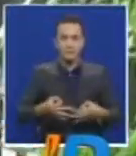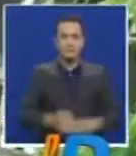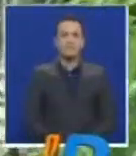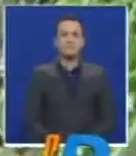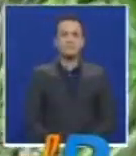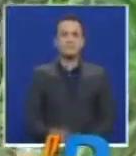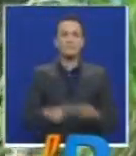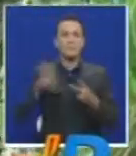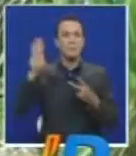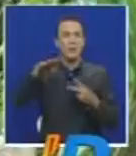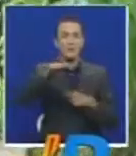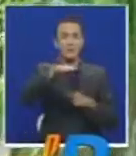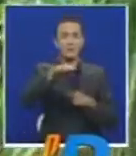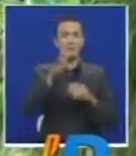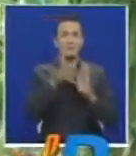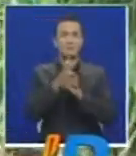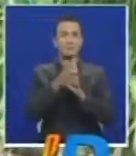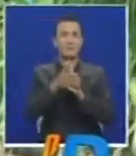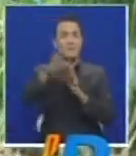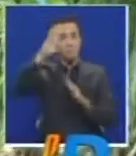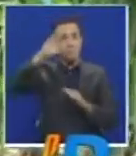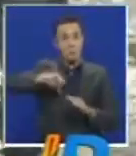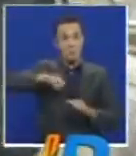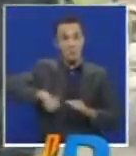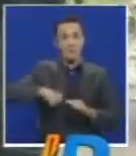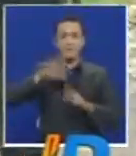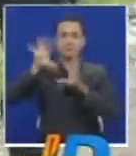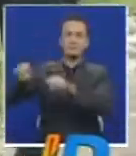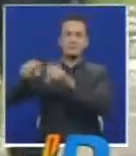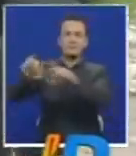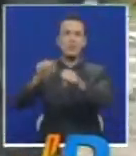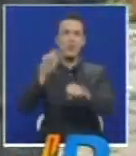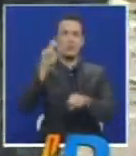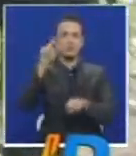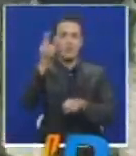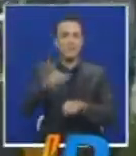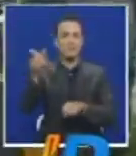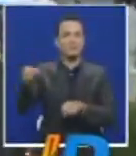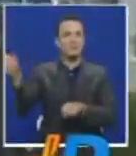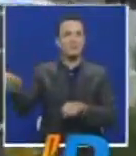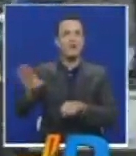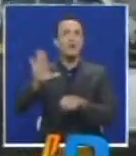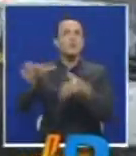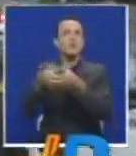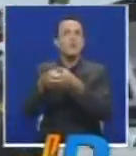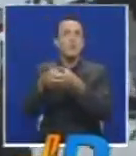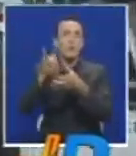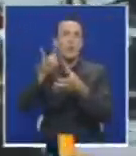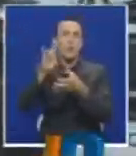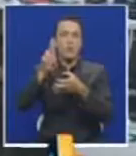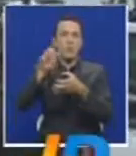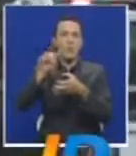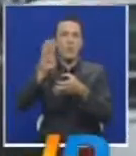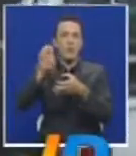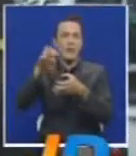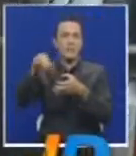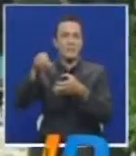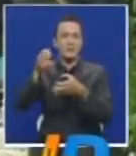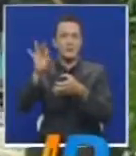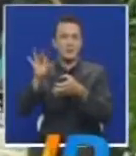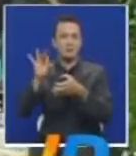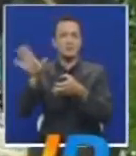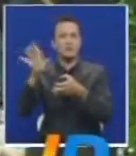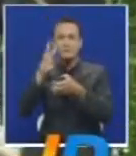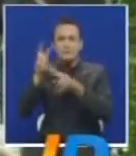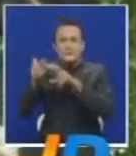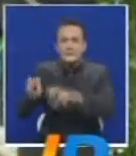En Buenaventura, las autoridades capturaron a 11 presuntos integrantes de la banda criminal Los Urabeños. La operación adelantada